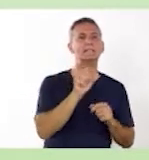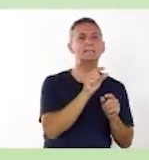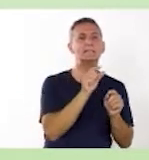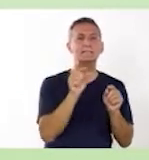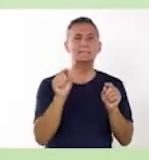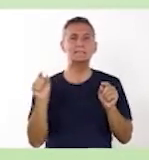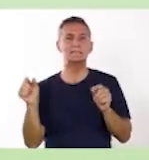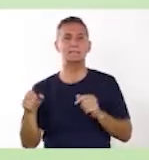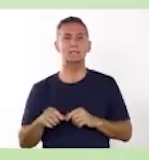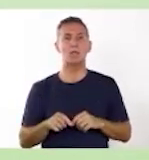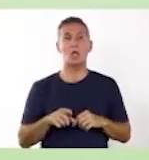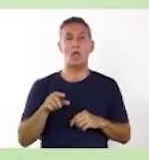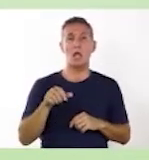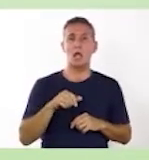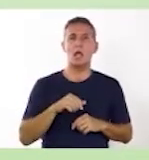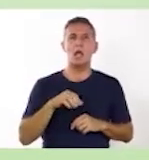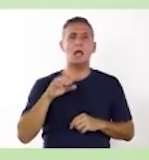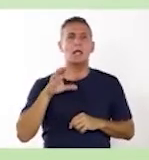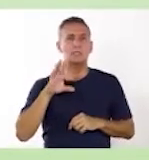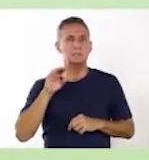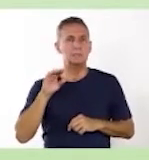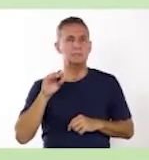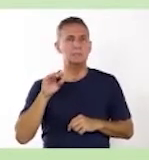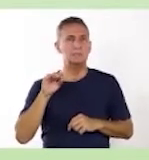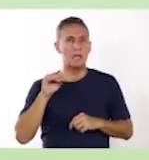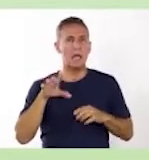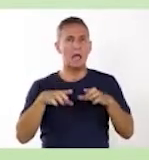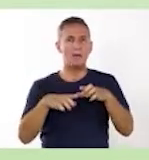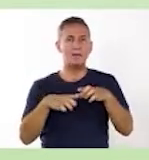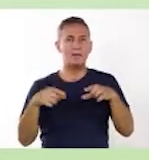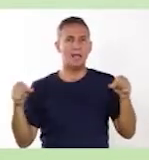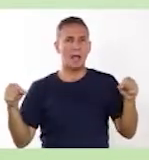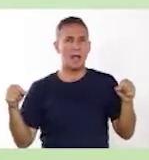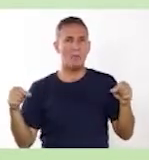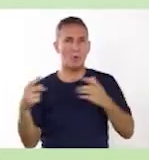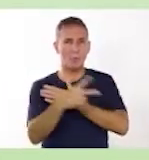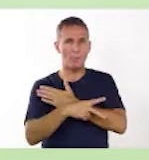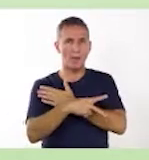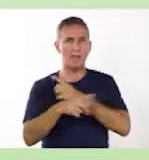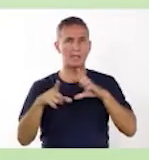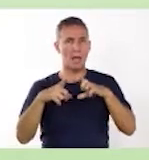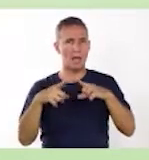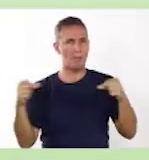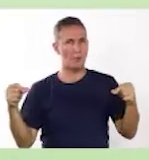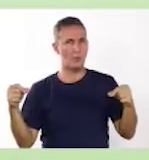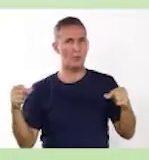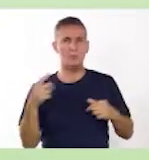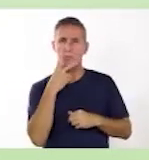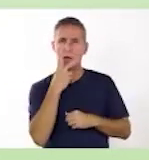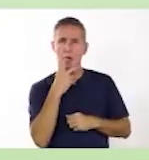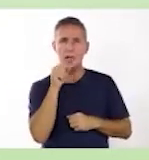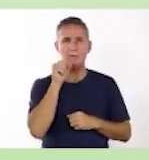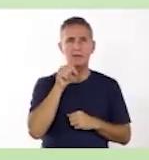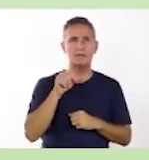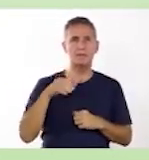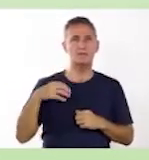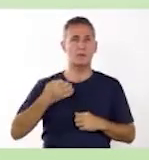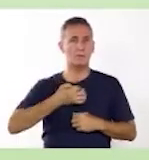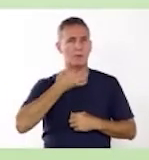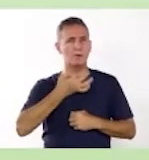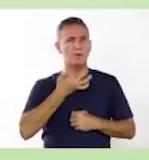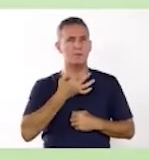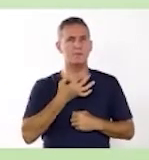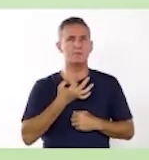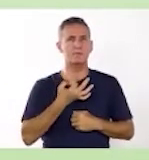Cuando él, también cuando ustedes lean, van a ver eso que habíamos dicho, ese afán del